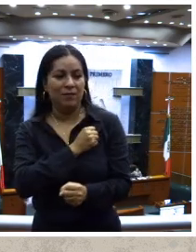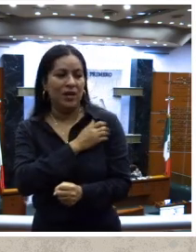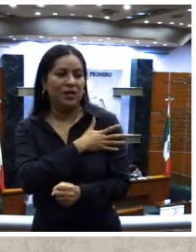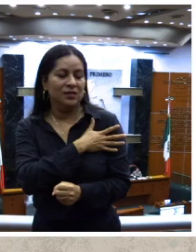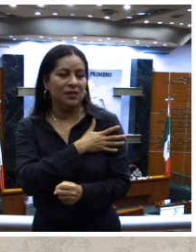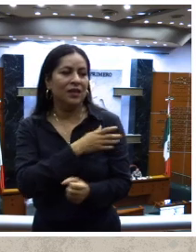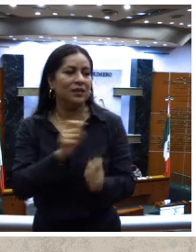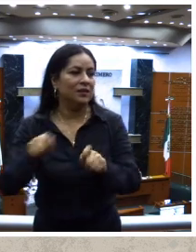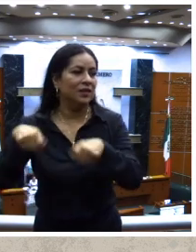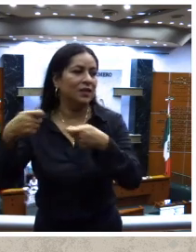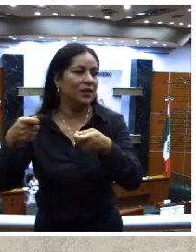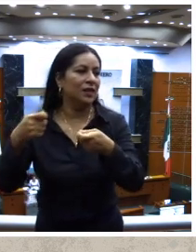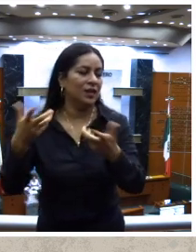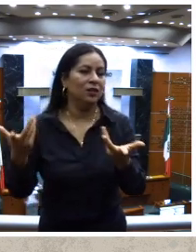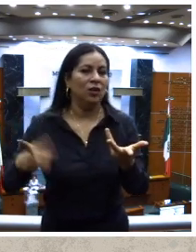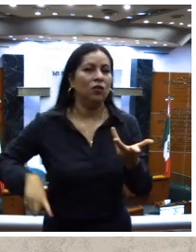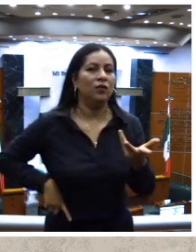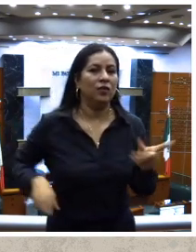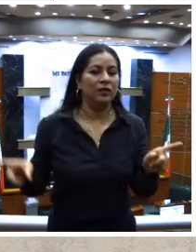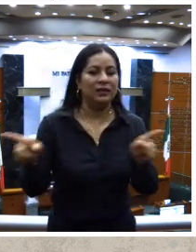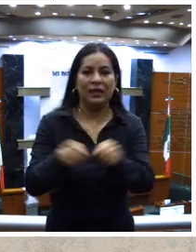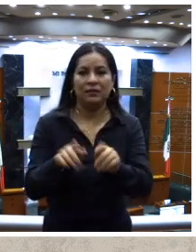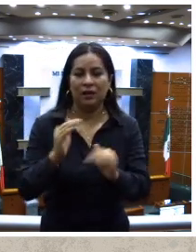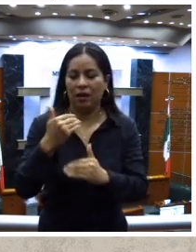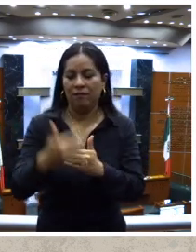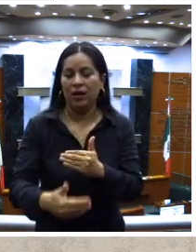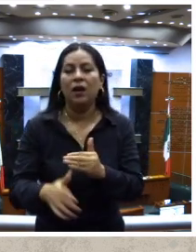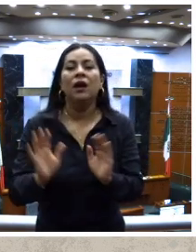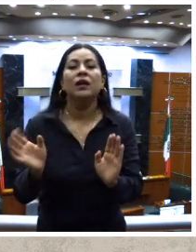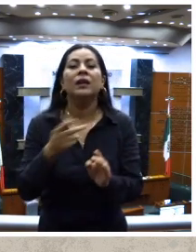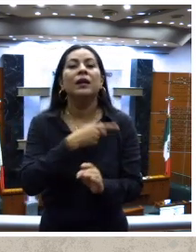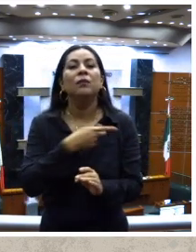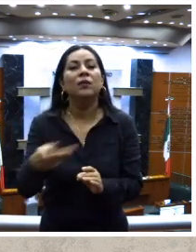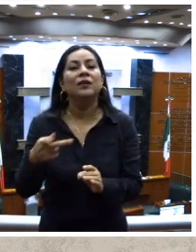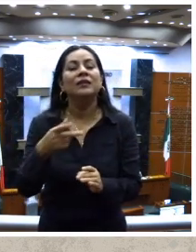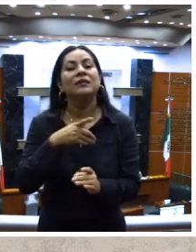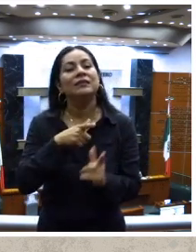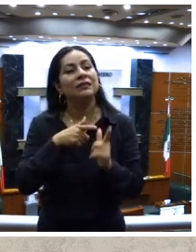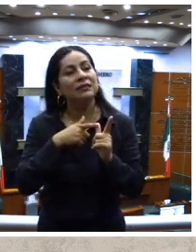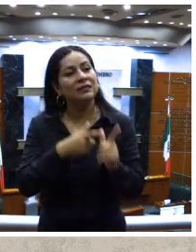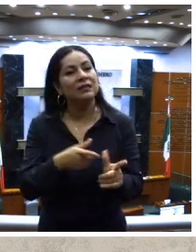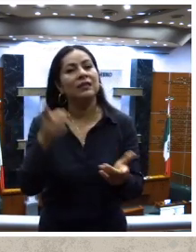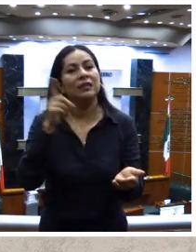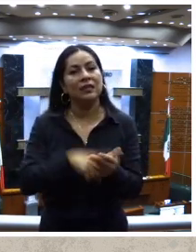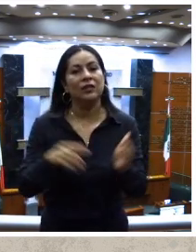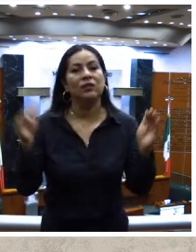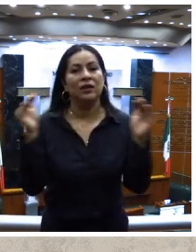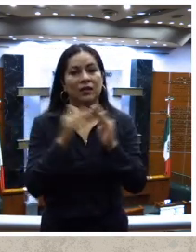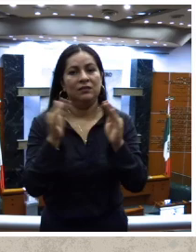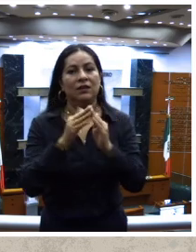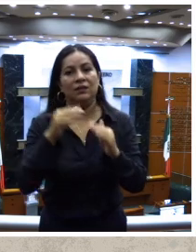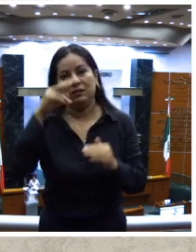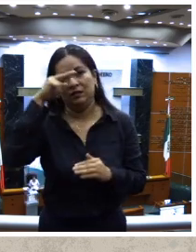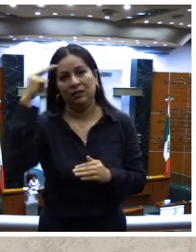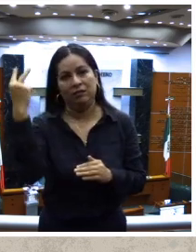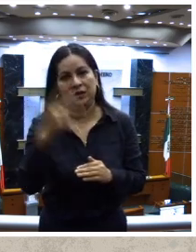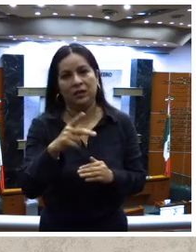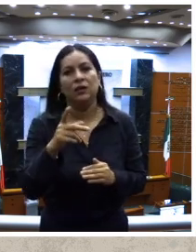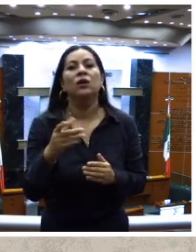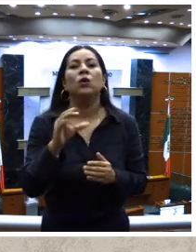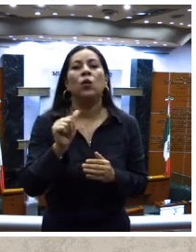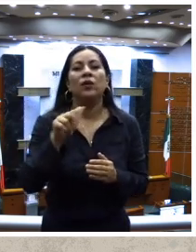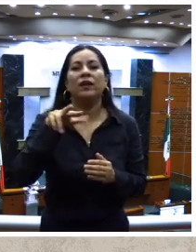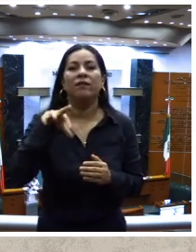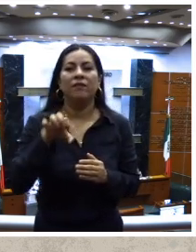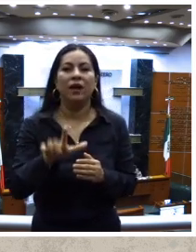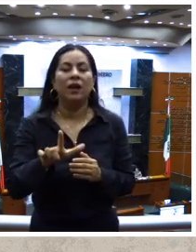se han destinado en el sexenio que termina y que a pesar de ello la pobreza sigue en nuestros hogares mexicanos. Que de acuerdo al Coneval, la